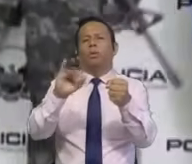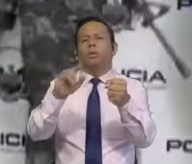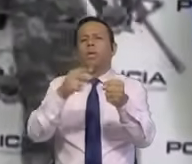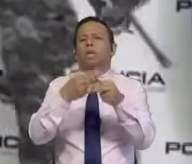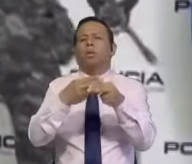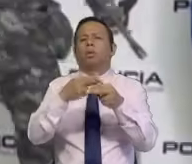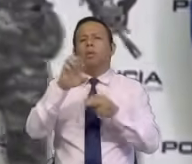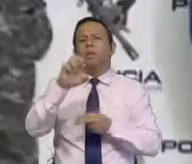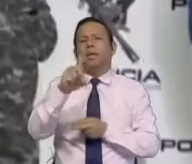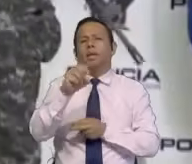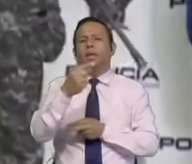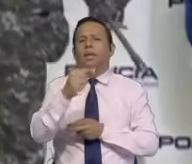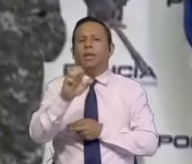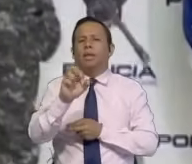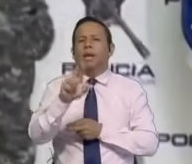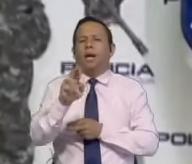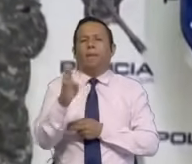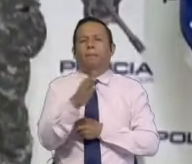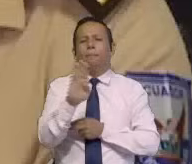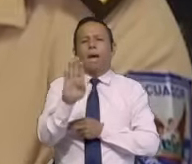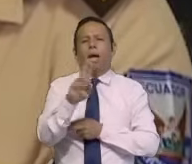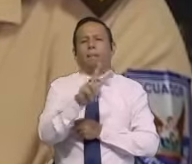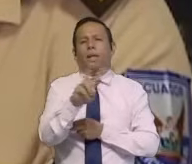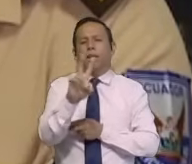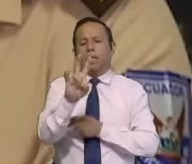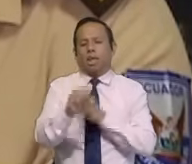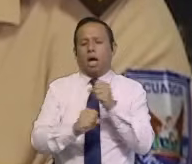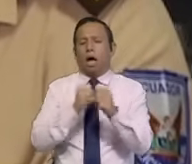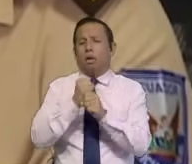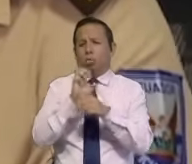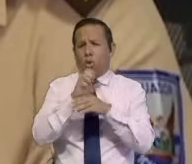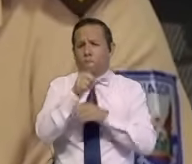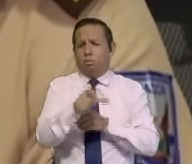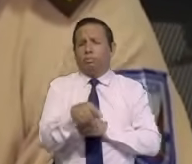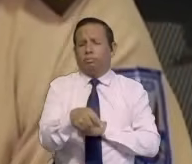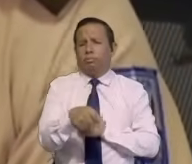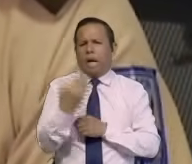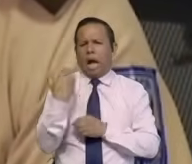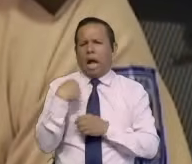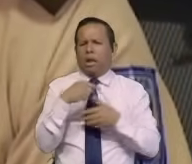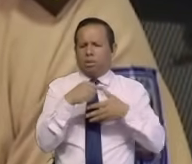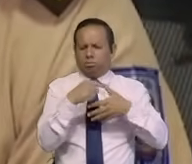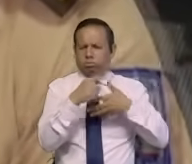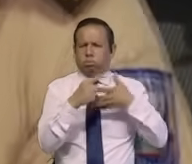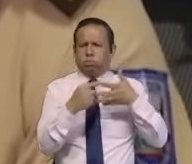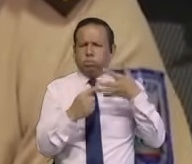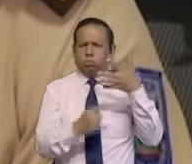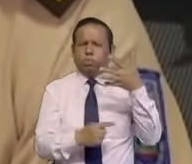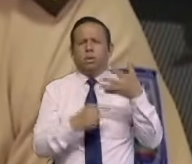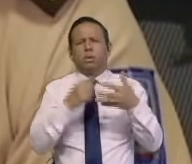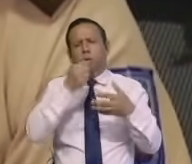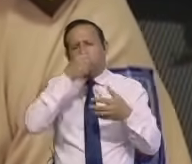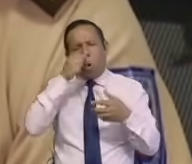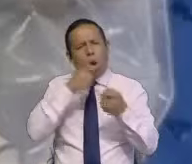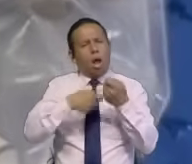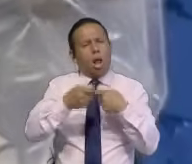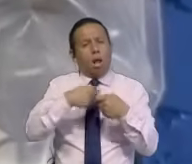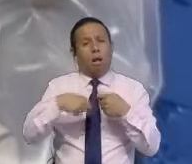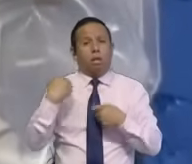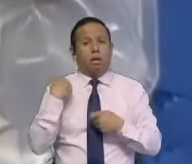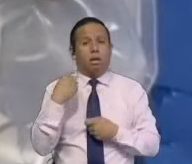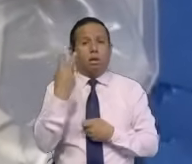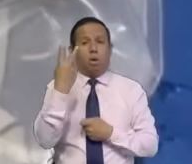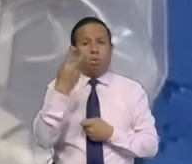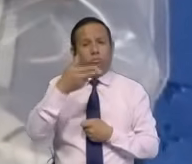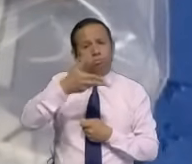Edgar B., ecuatoriano de 27 años, que tiene antecedentes por tráfico de drogas. Tenemos 2 revólveres, una